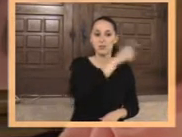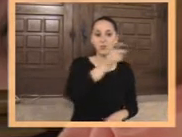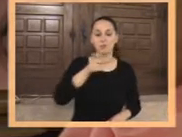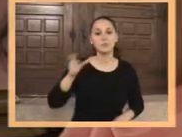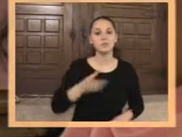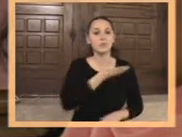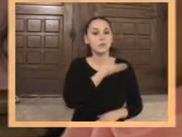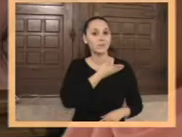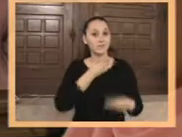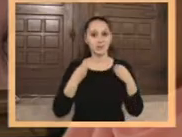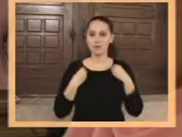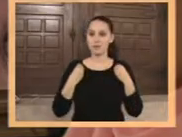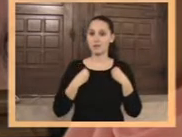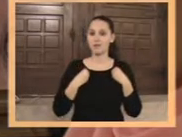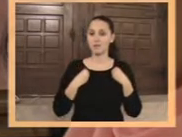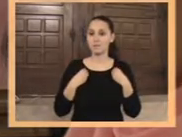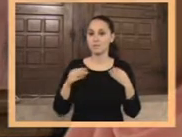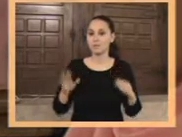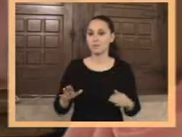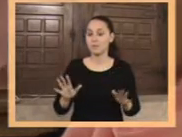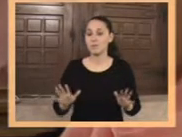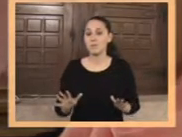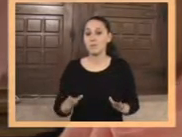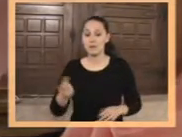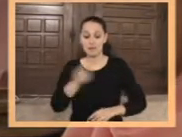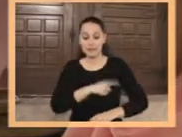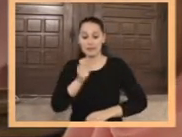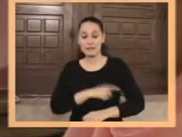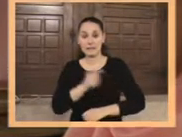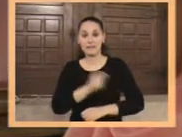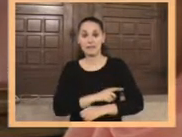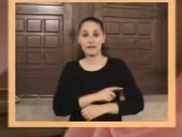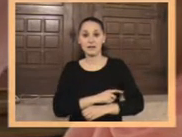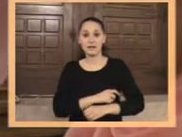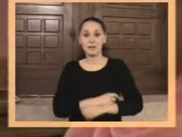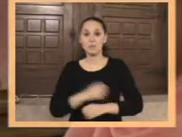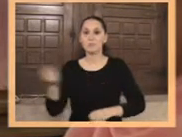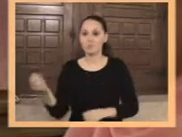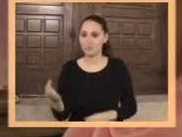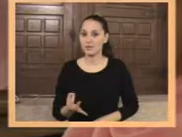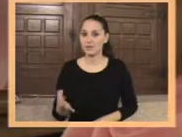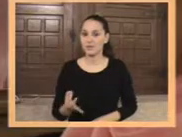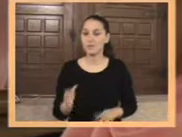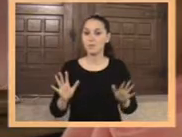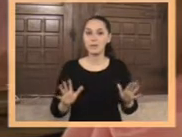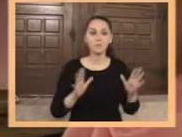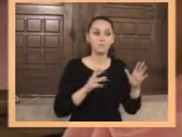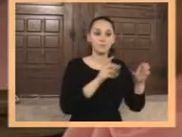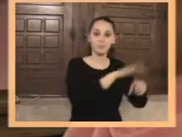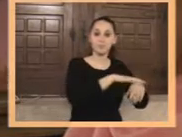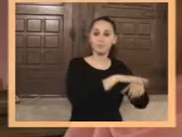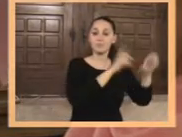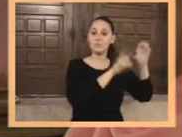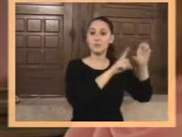Partido Popular. Lo que no podemos dejar de ingresar es ese dinero. Y si llegamos a un acuerdo en la Asamblea de Extremadura y se modifica la